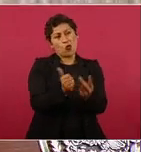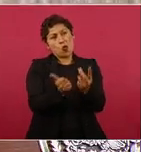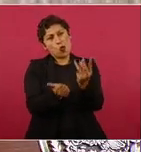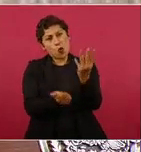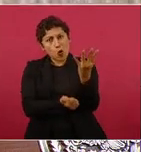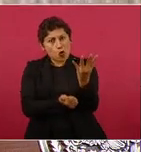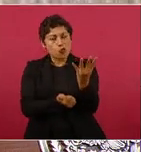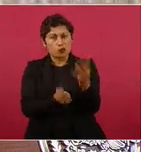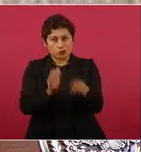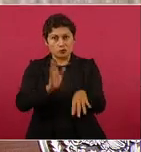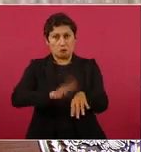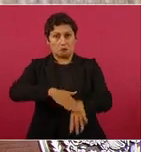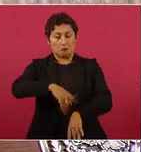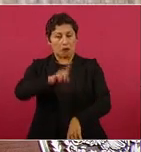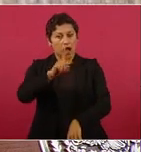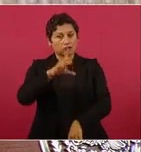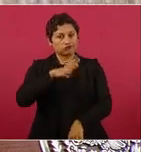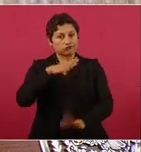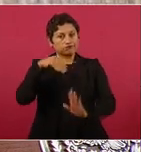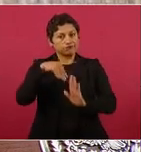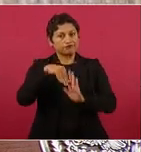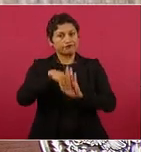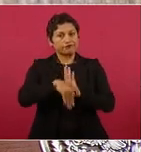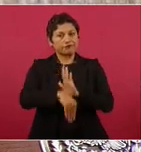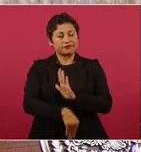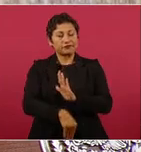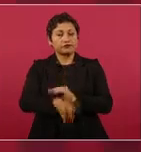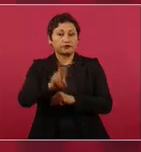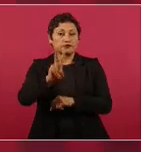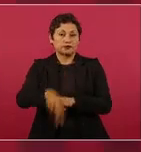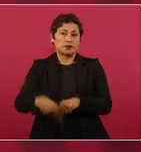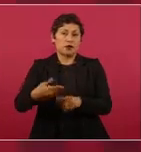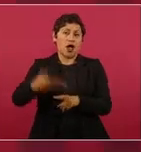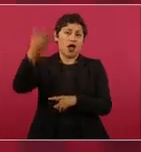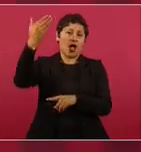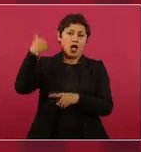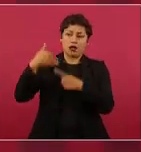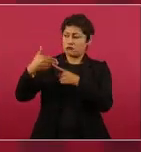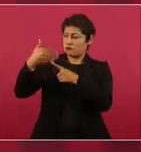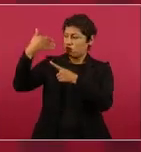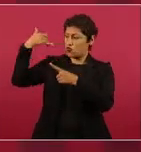Es un proceso, o fue un proceso